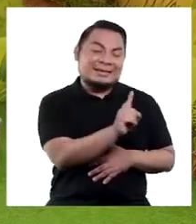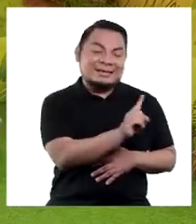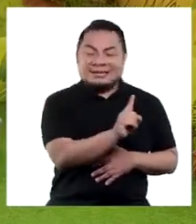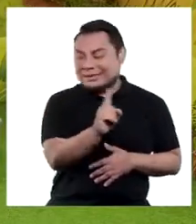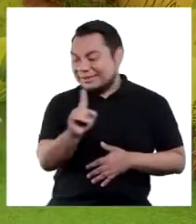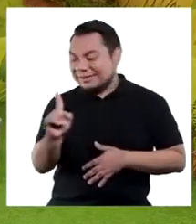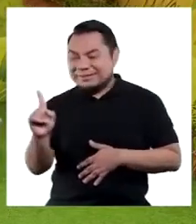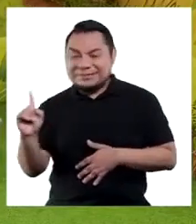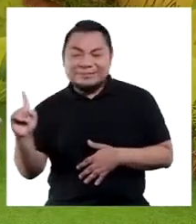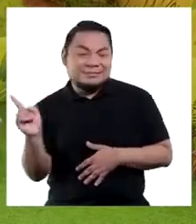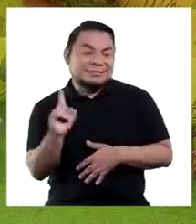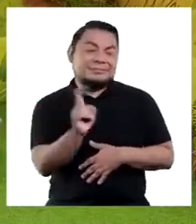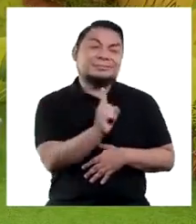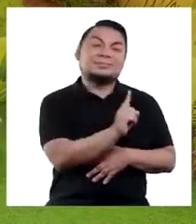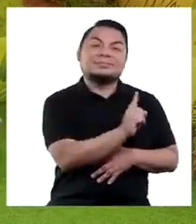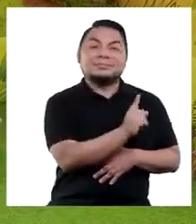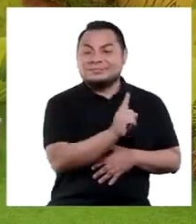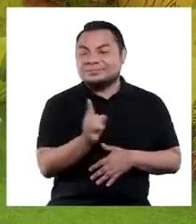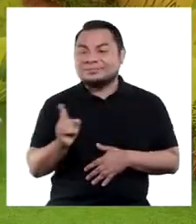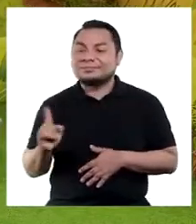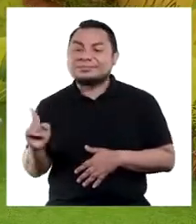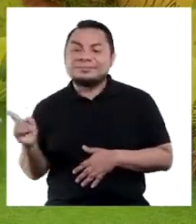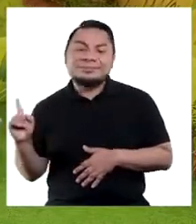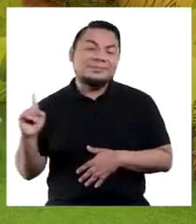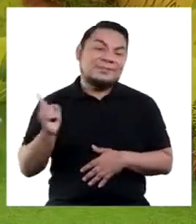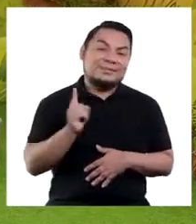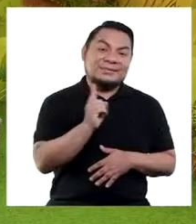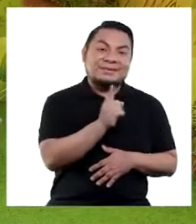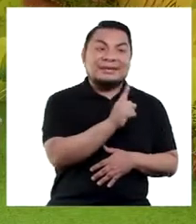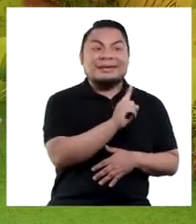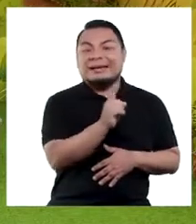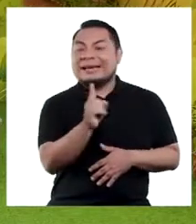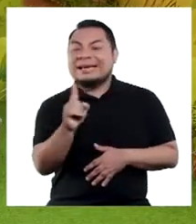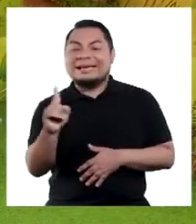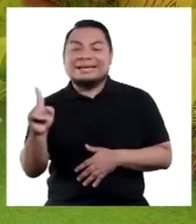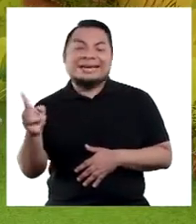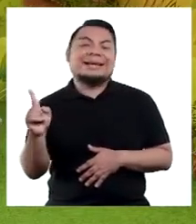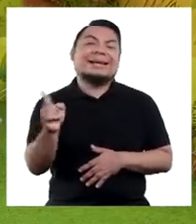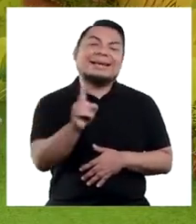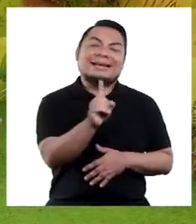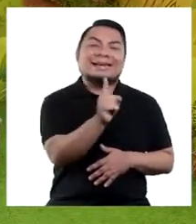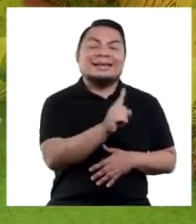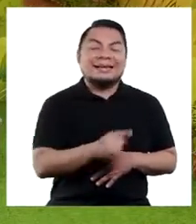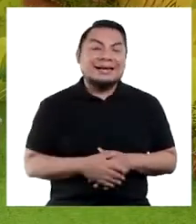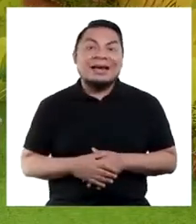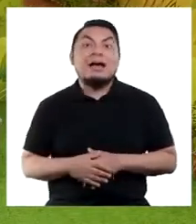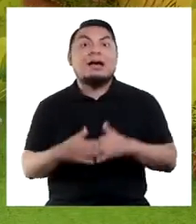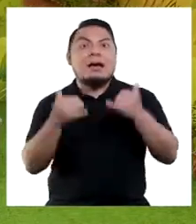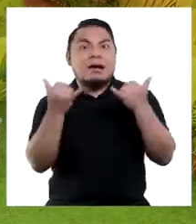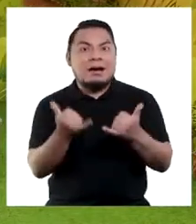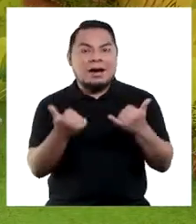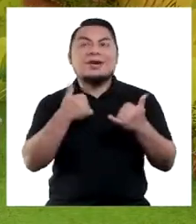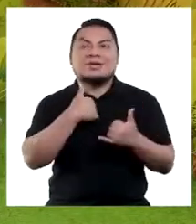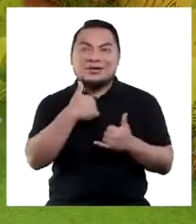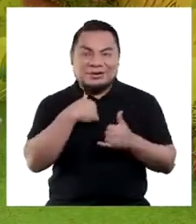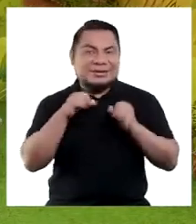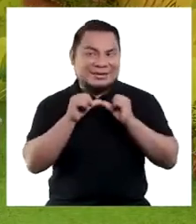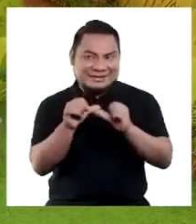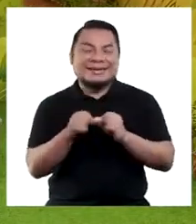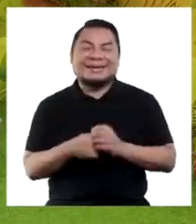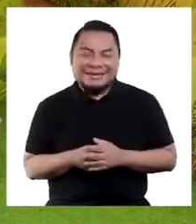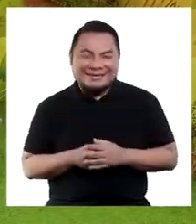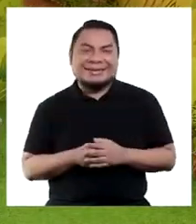zig zag zigzag y ahora digo